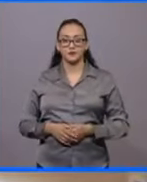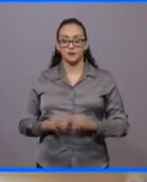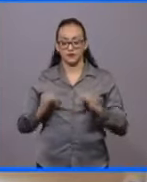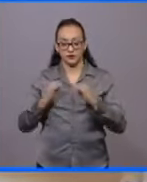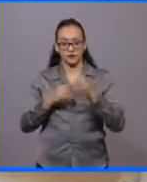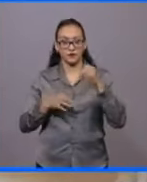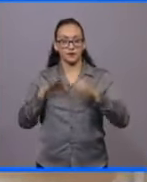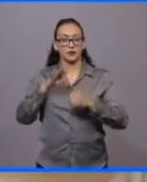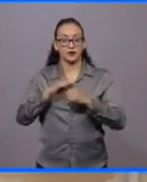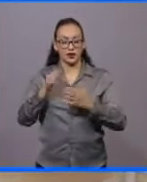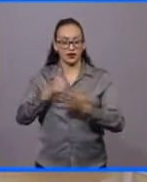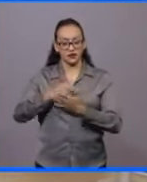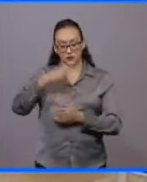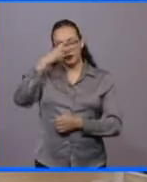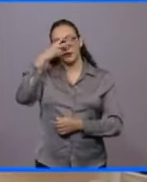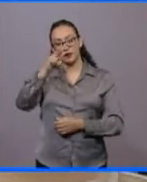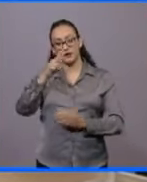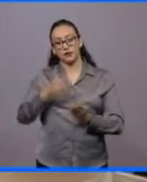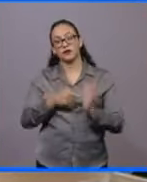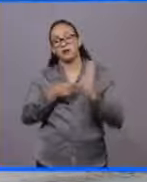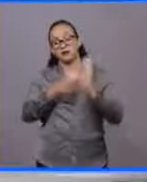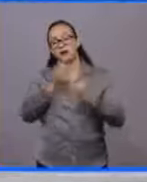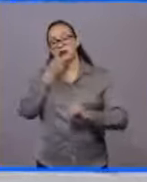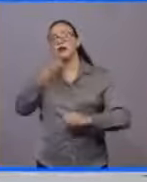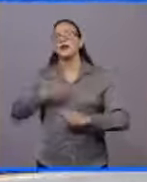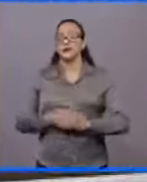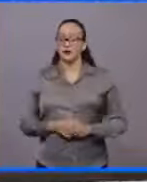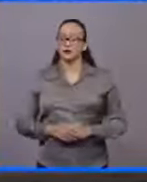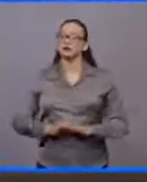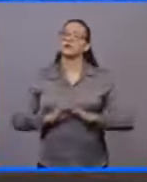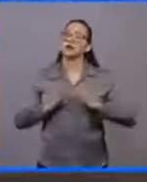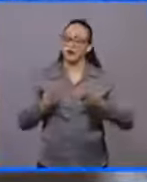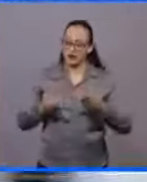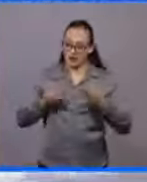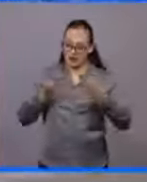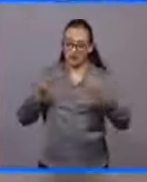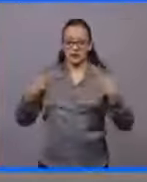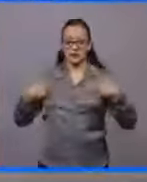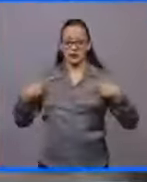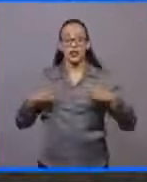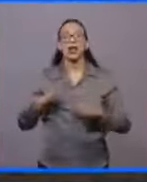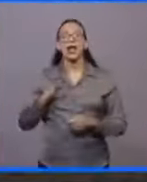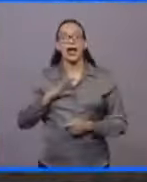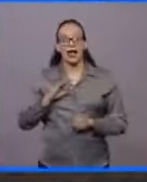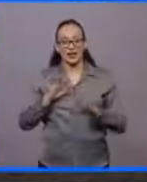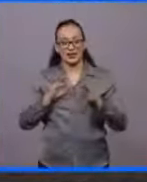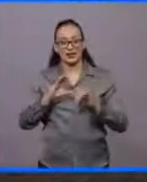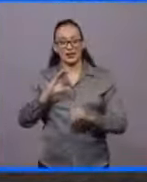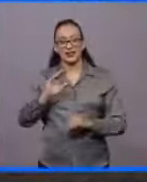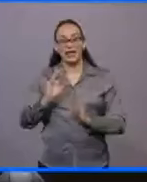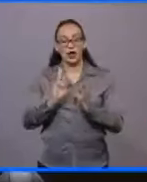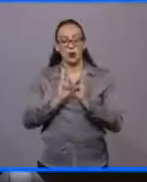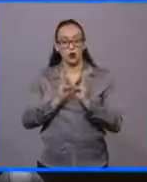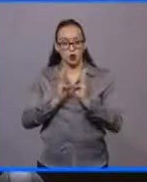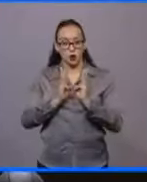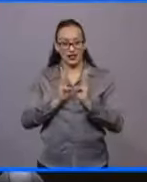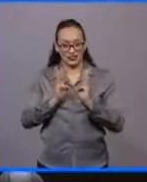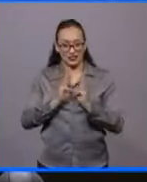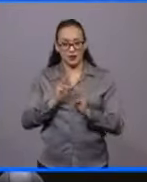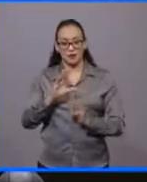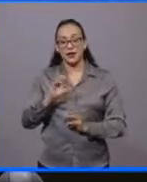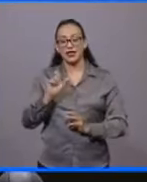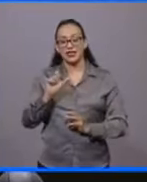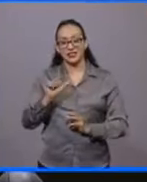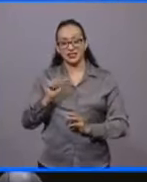El Instituto Electoral de la Ciudad de México dio a conocer que puso a disposición de la ciudadanía el chatbot de WhatsApp. Esto para atender